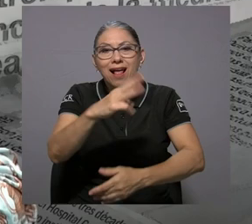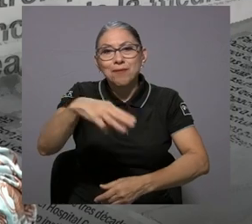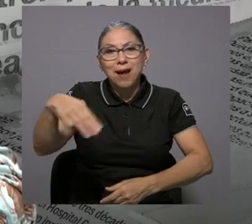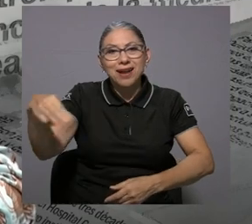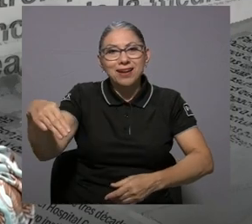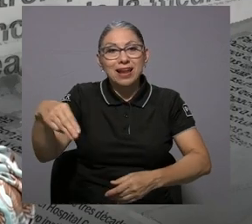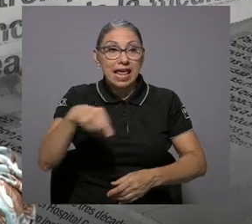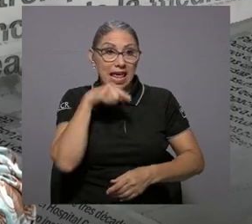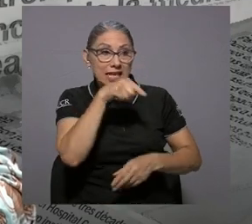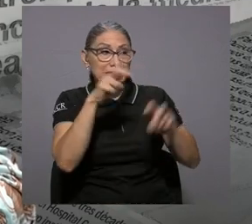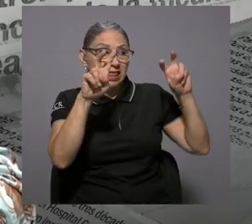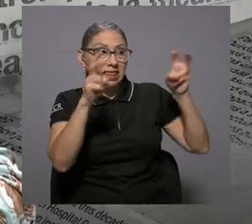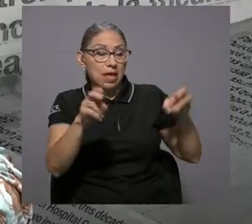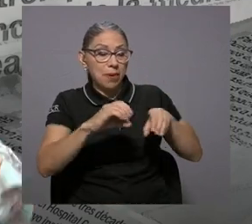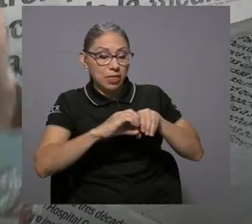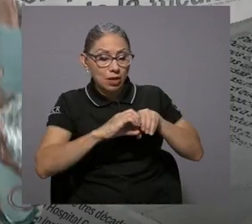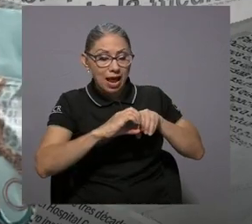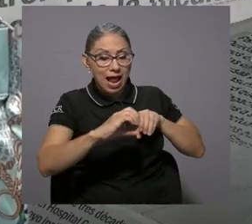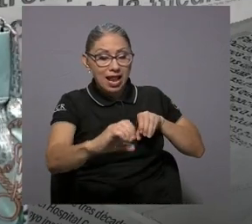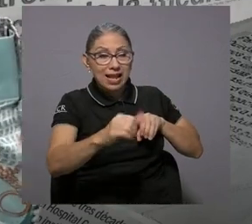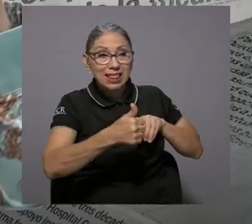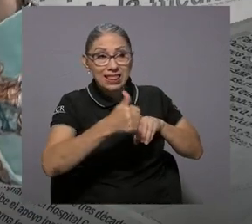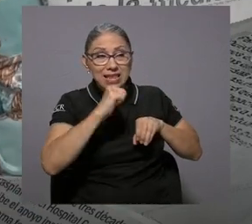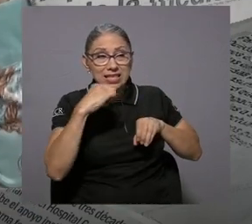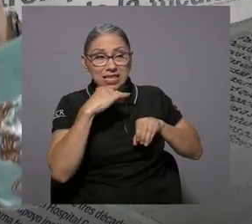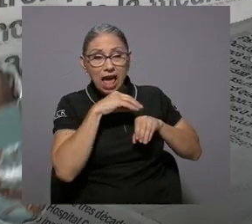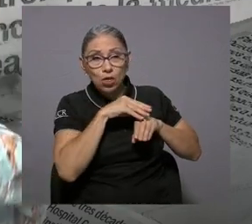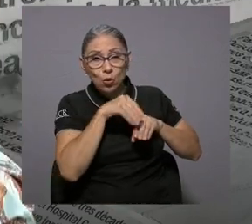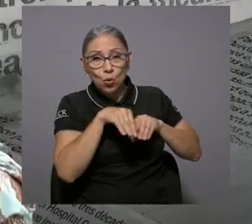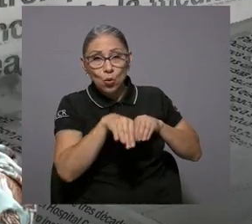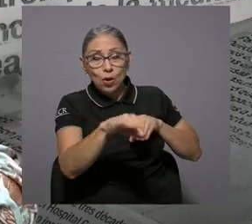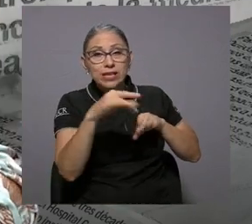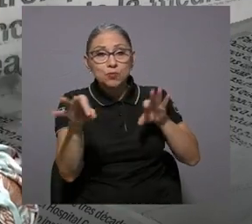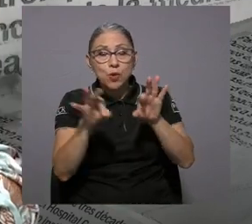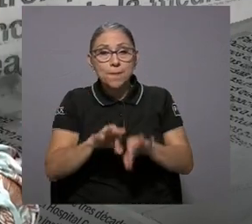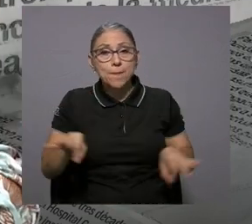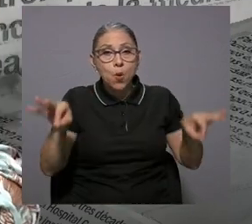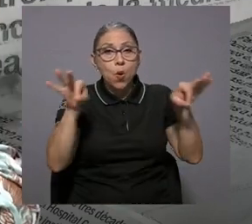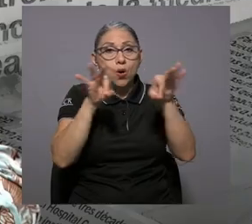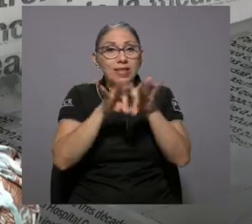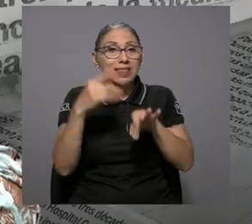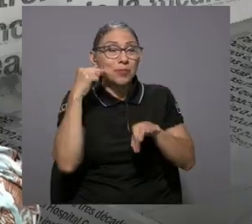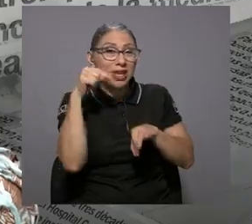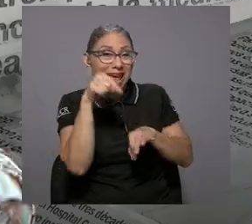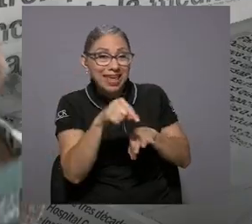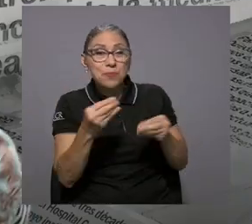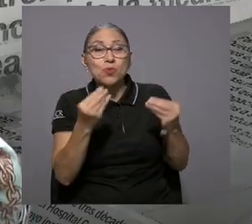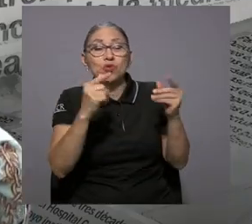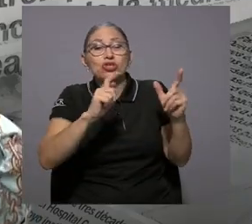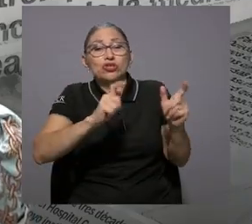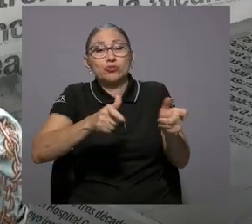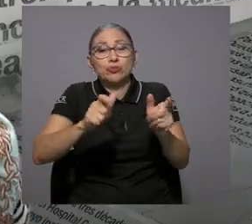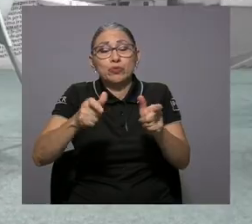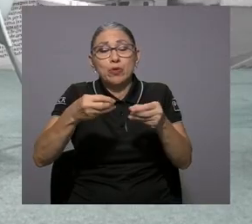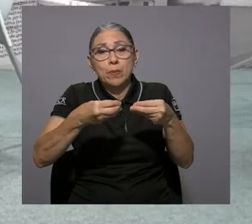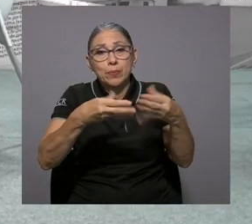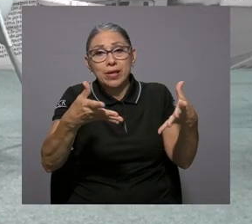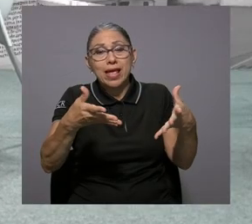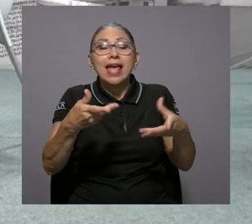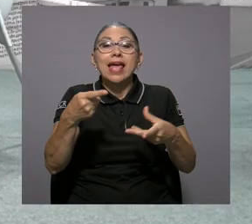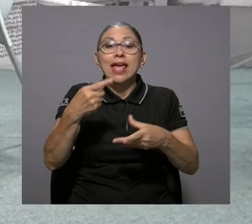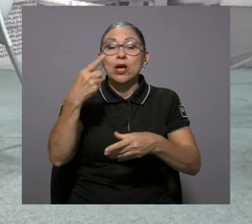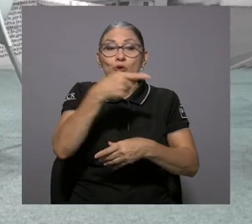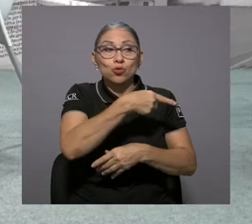es sumamente indispensable porque por ahí pasan cualquier cantidad de desechos. Y ustedes, el año pasado,